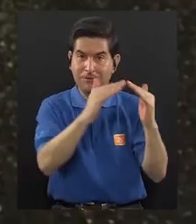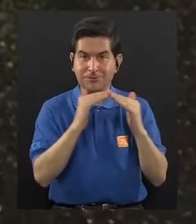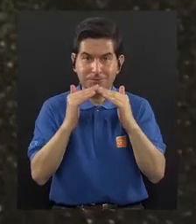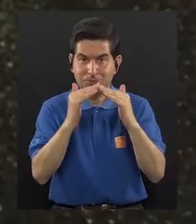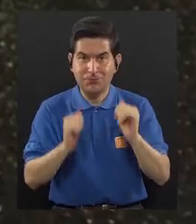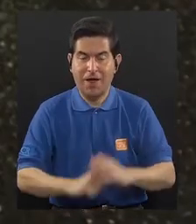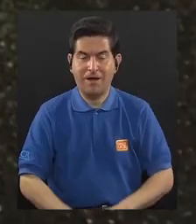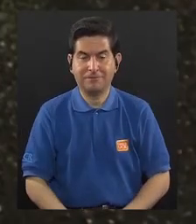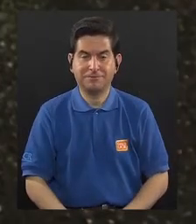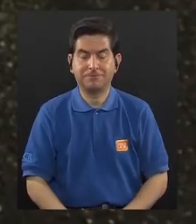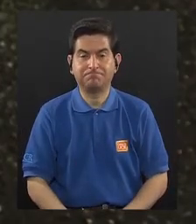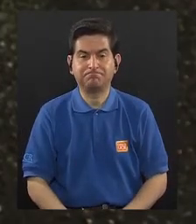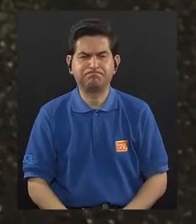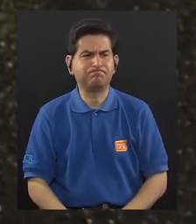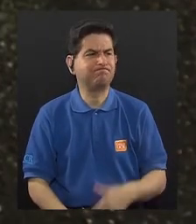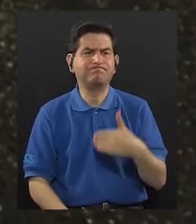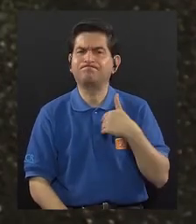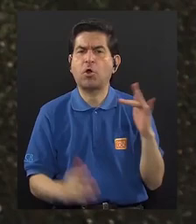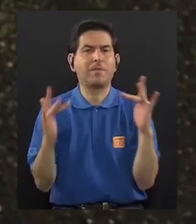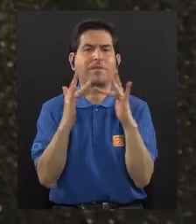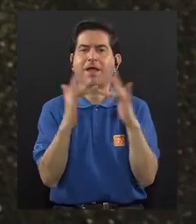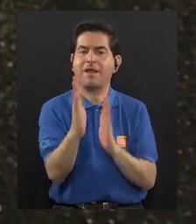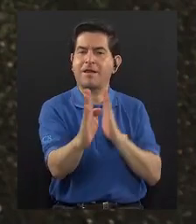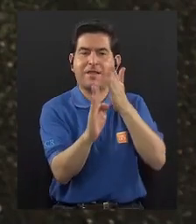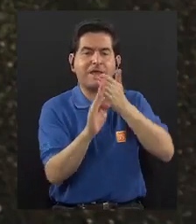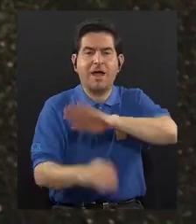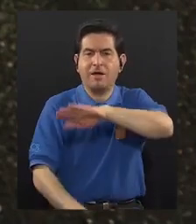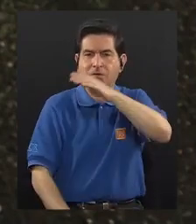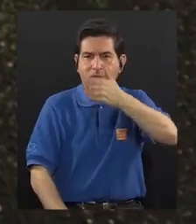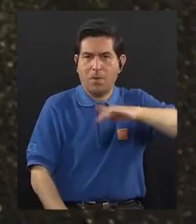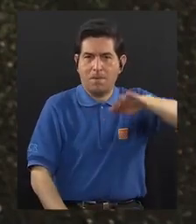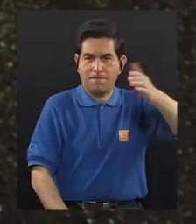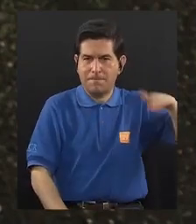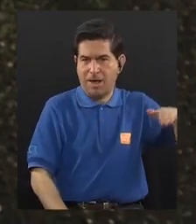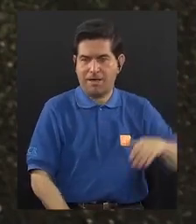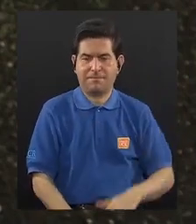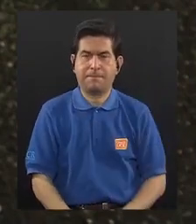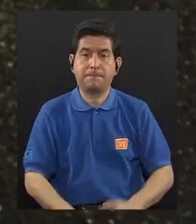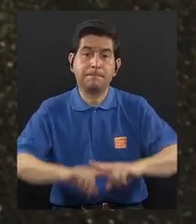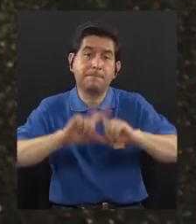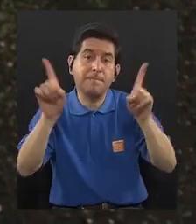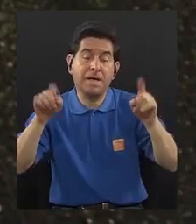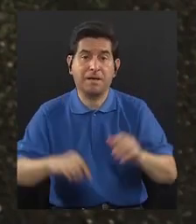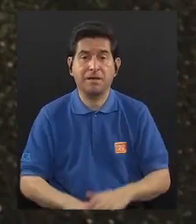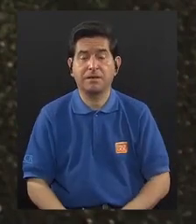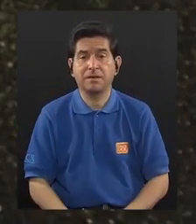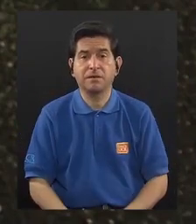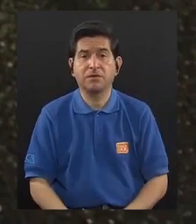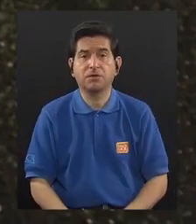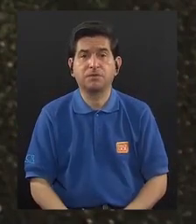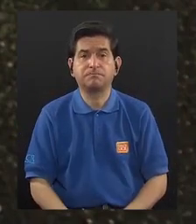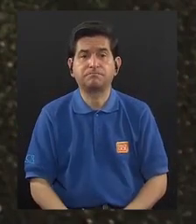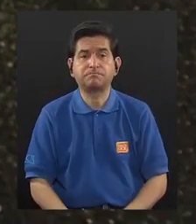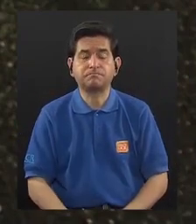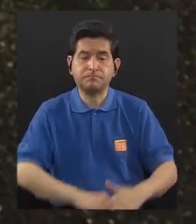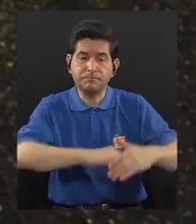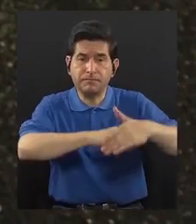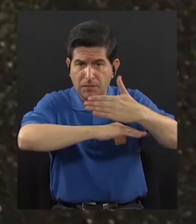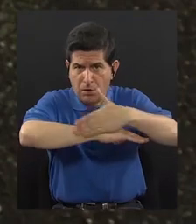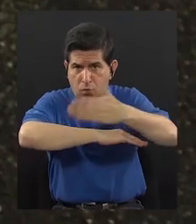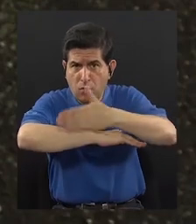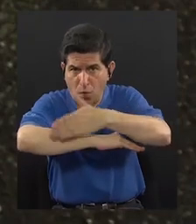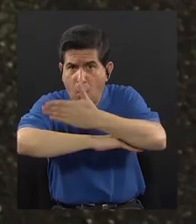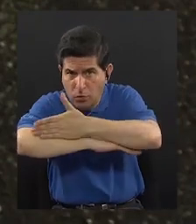la ciudad pues no tiene contacto directo con el mar sin embargo en el en las